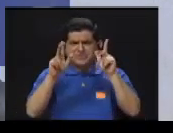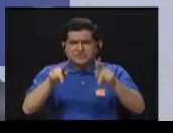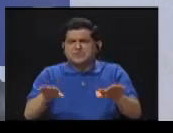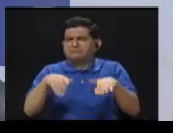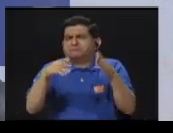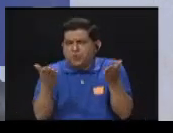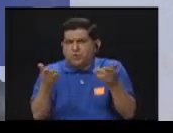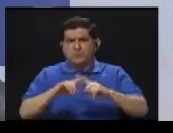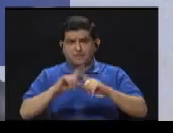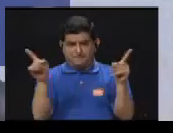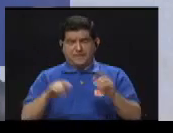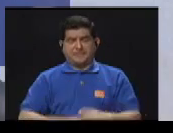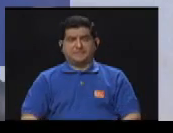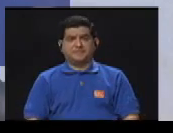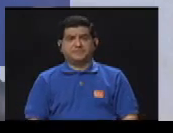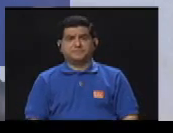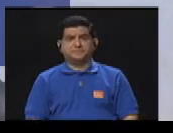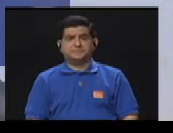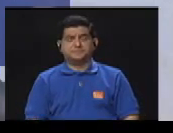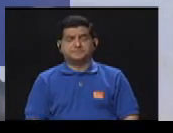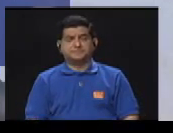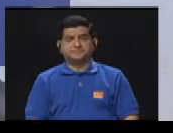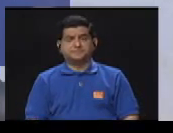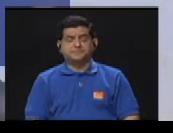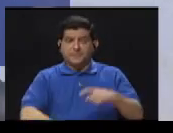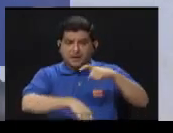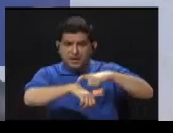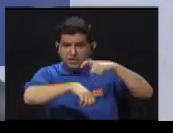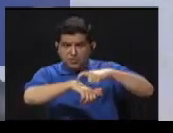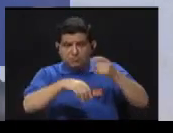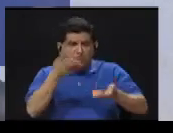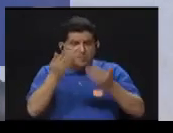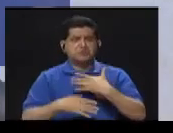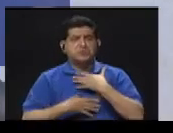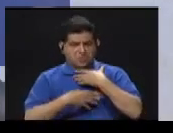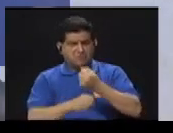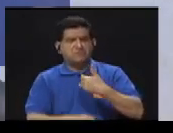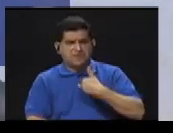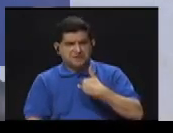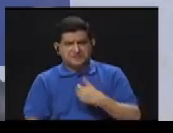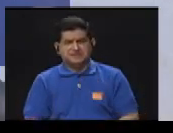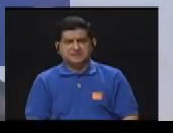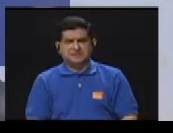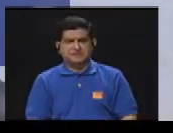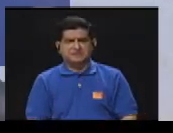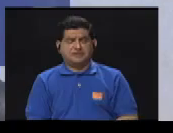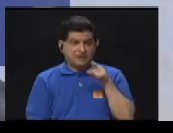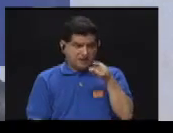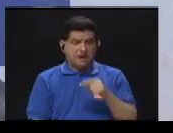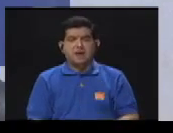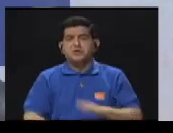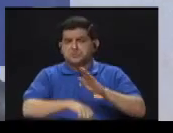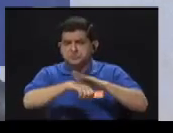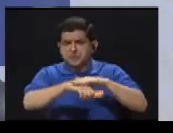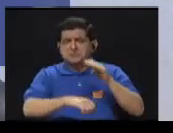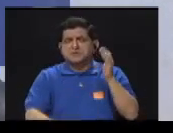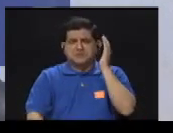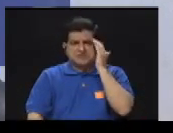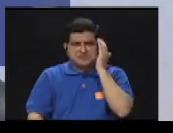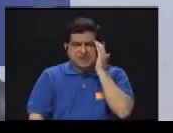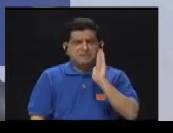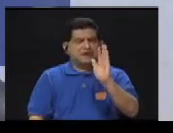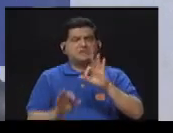conociste, pero si bien es cierto, llegaron a un momento de confianza en los que ellos te permitieron